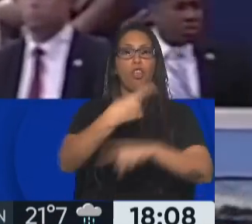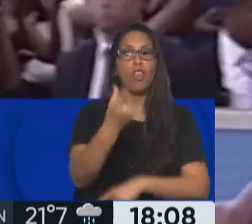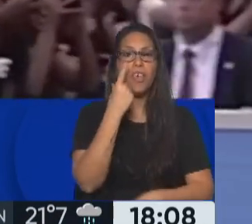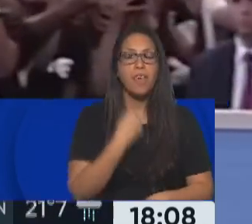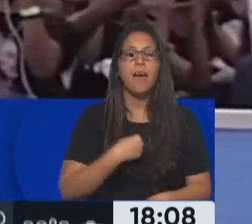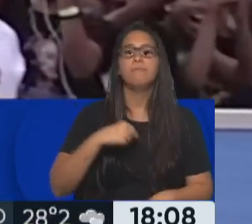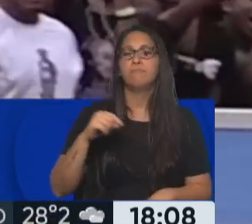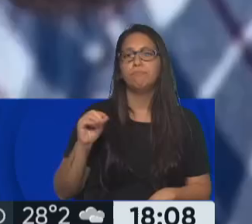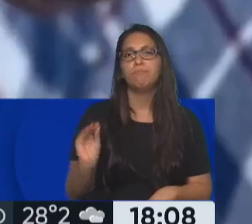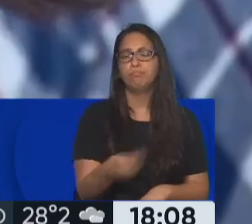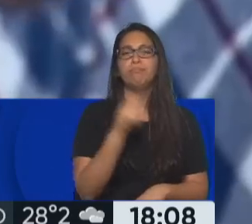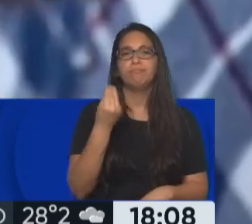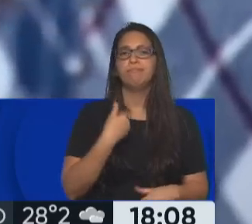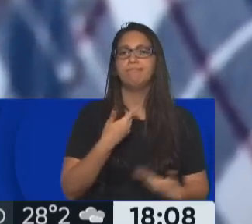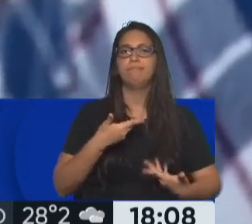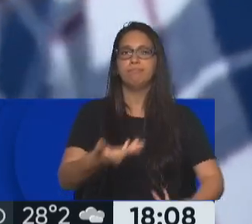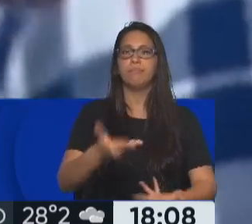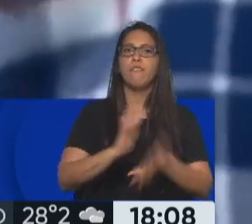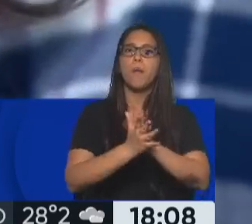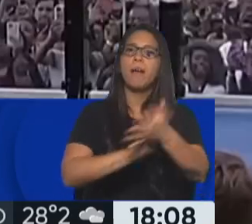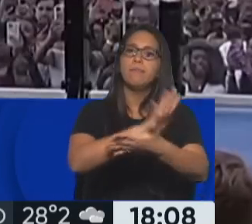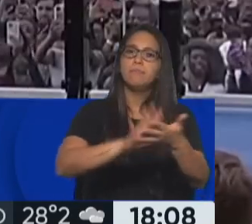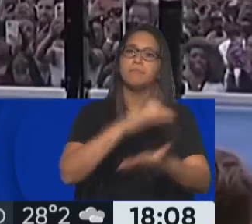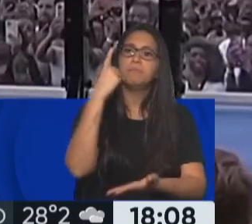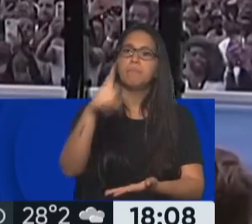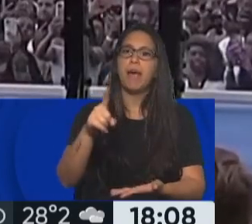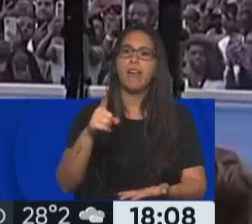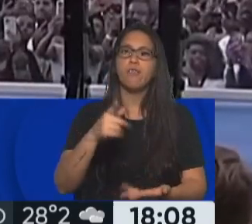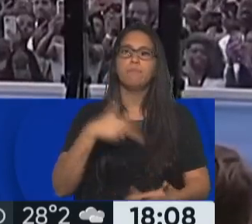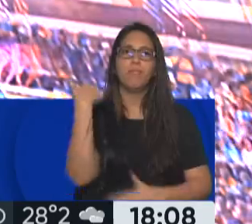discurso conciliador, pero que incluyó una apelación a la institucionalidad.